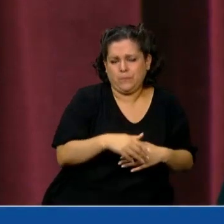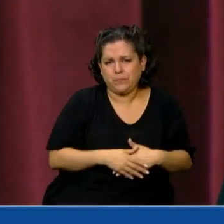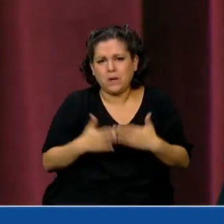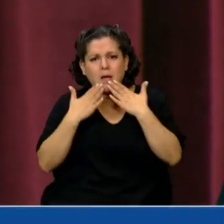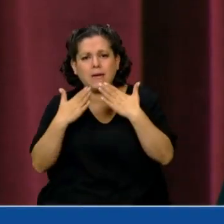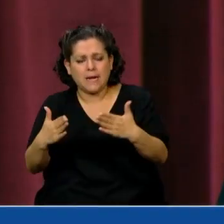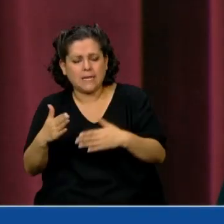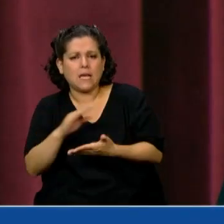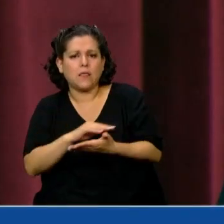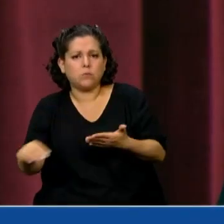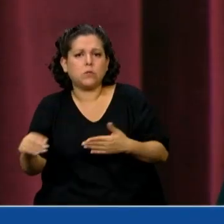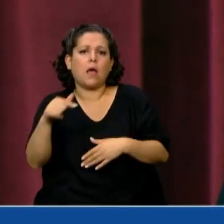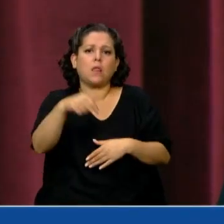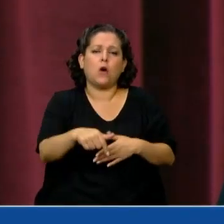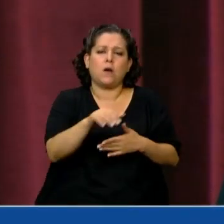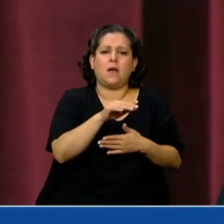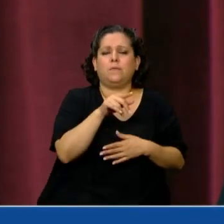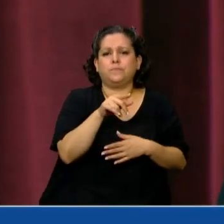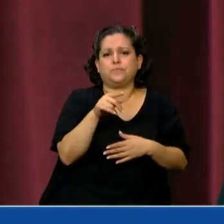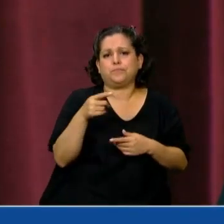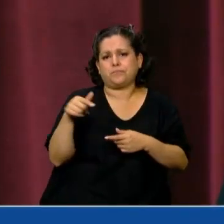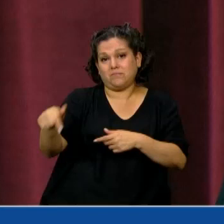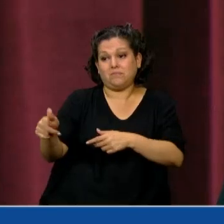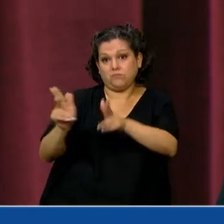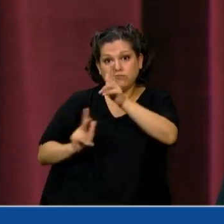La cuestión de privilegio planteada va a ser